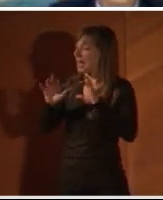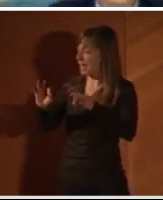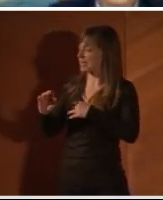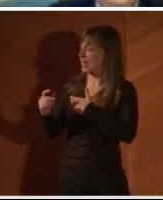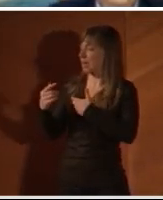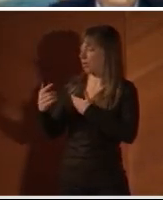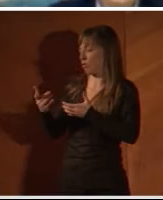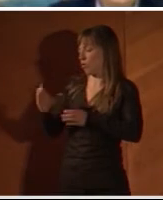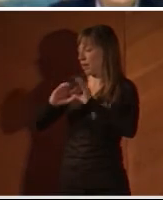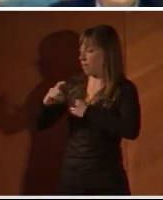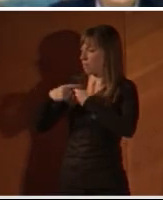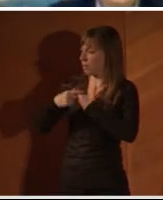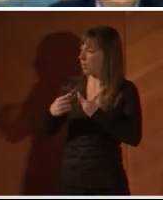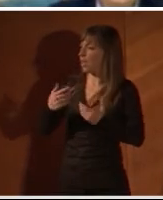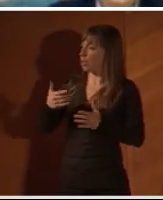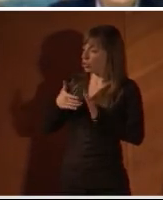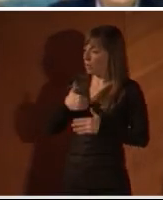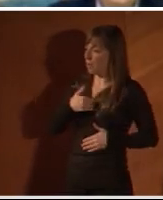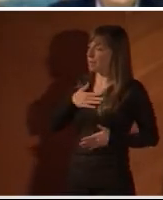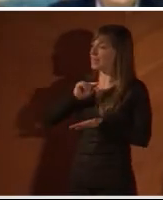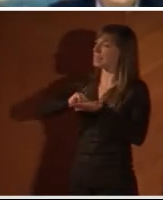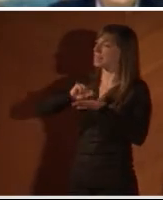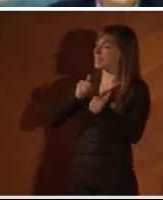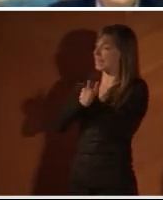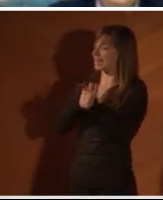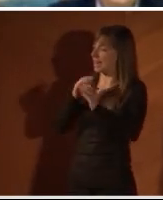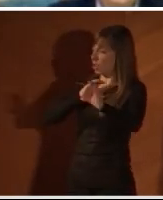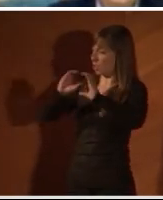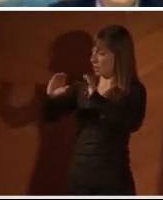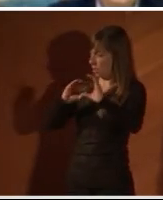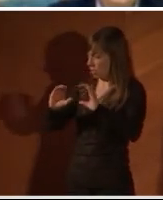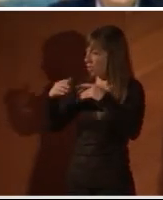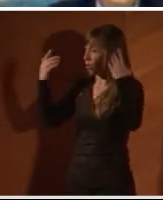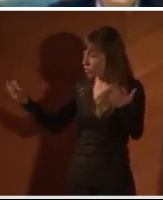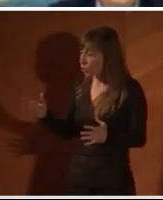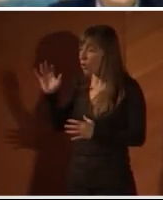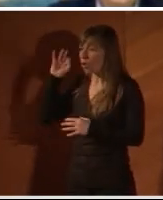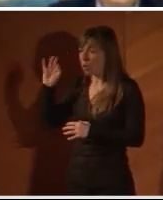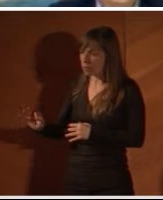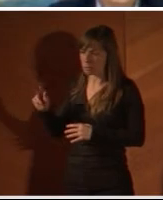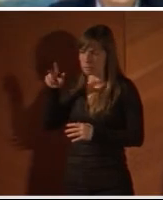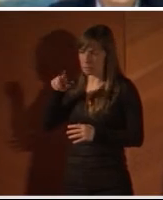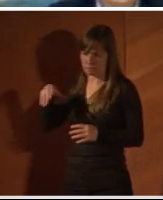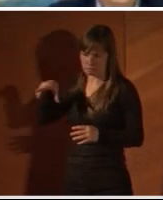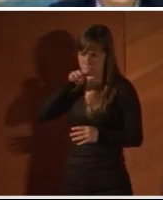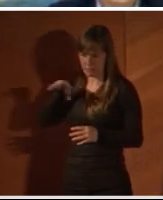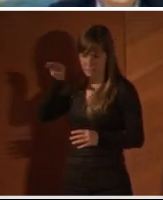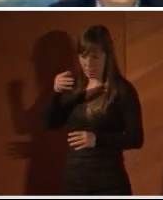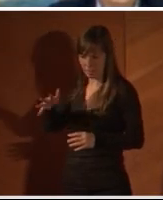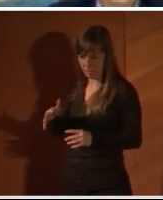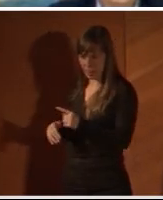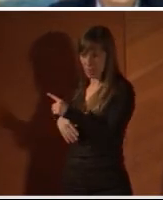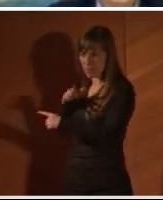soy Manuela Moñé, jefa de gabinete de la Subsecretaría de Comunicación. En nombre de Federico Di Benedetto, que es el subsecretario de Comunicación, y